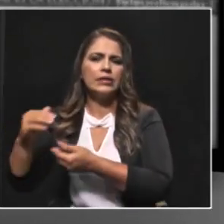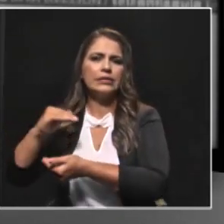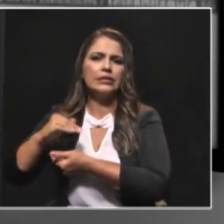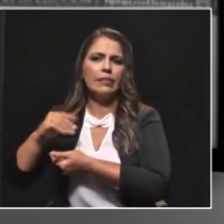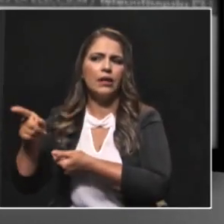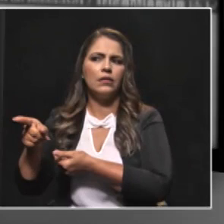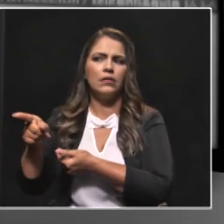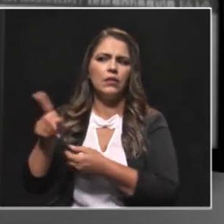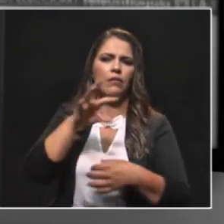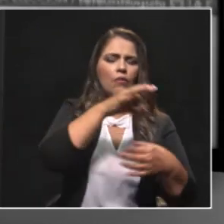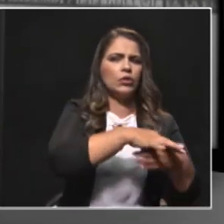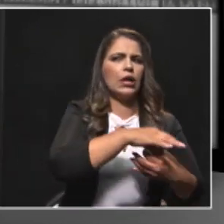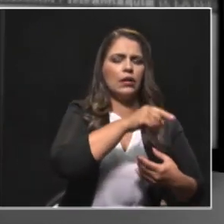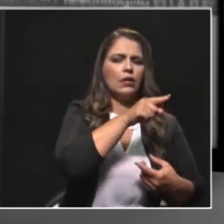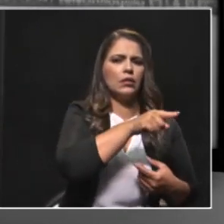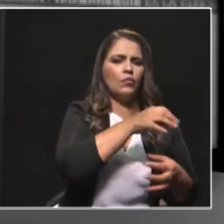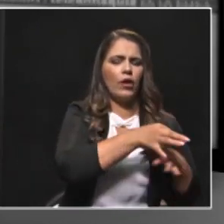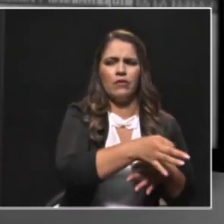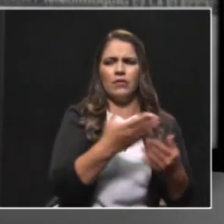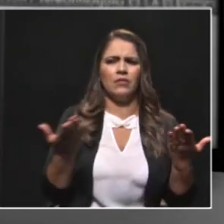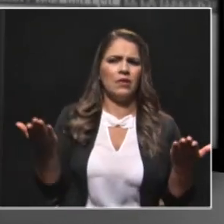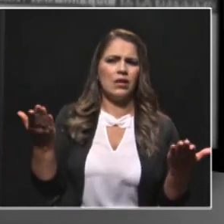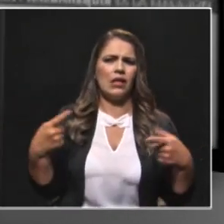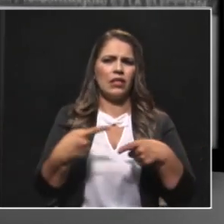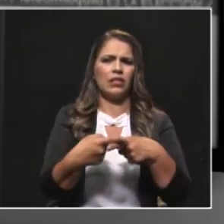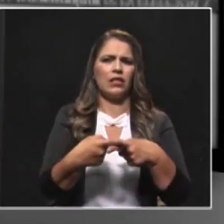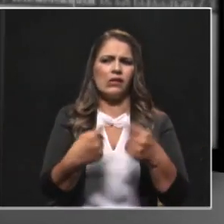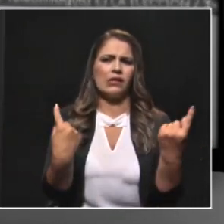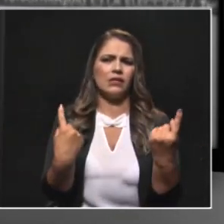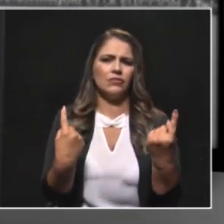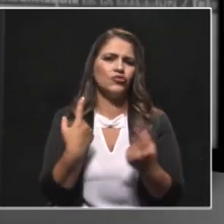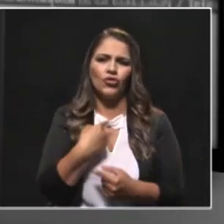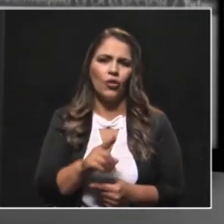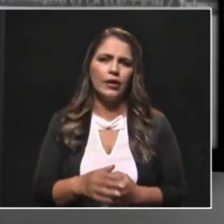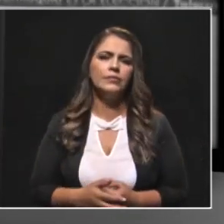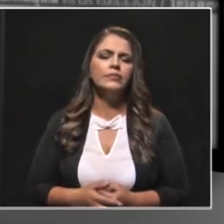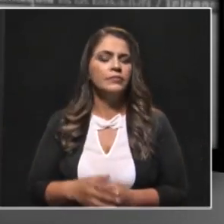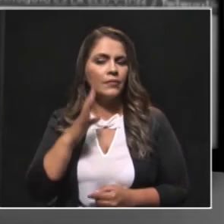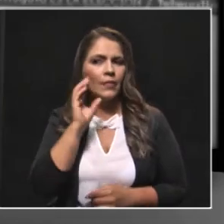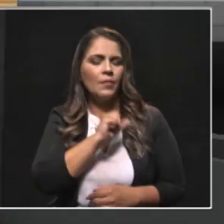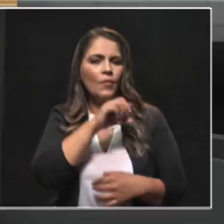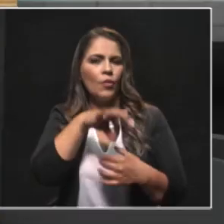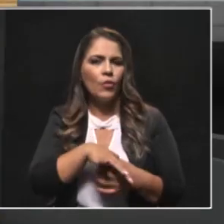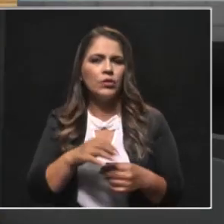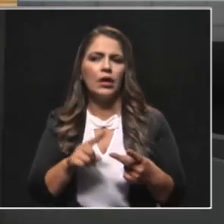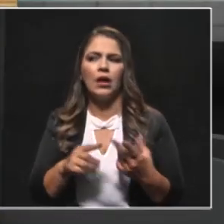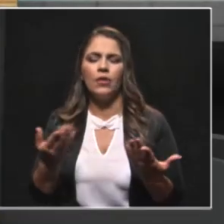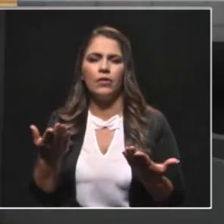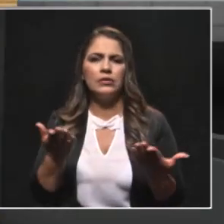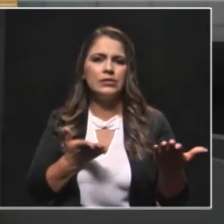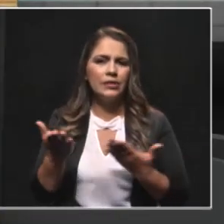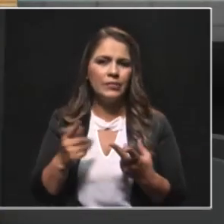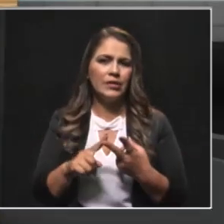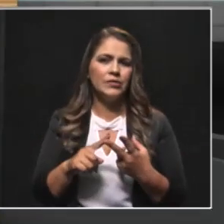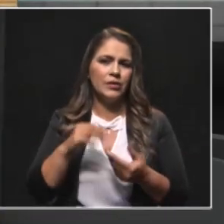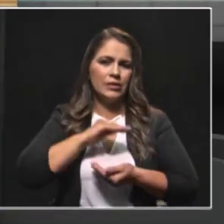beneficio en el municipio X y aparezco registrado en el Y. Uno de los dos no es. Exactamente. O para poder votar o para poder recibir el servicio del